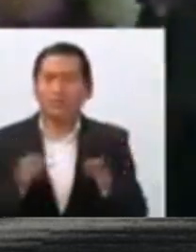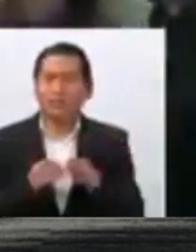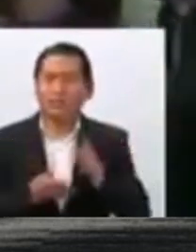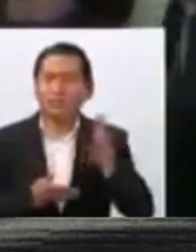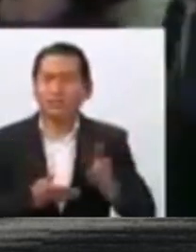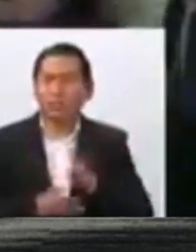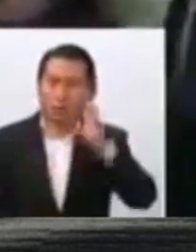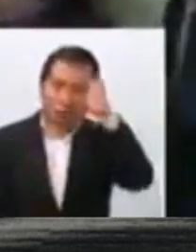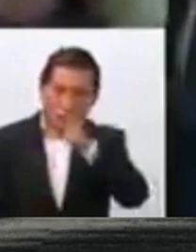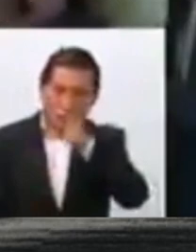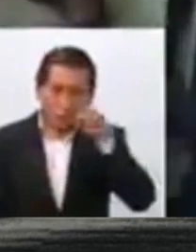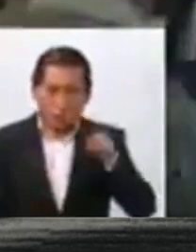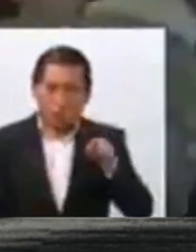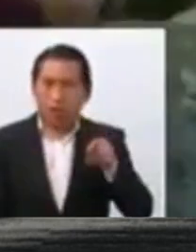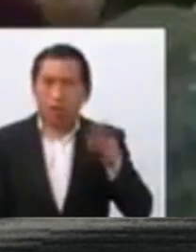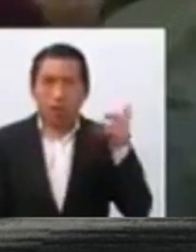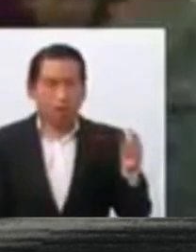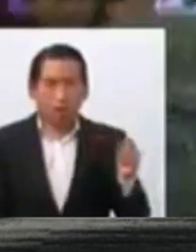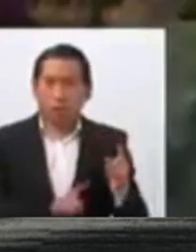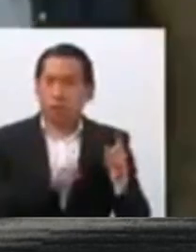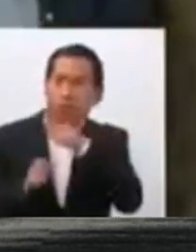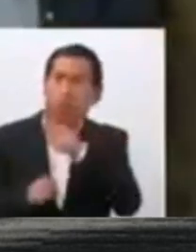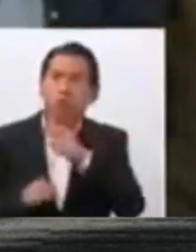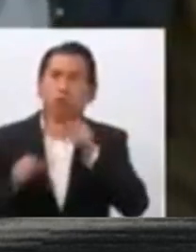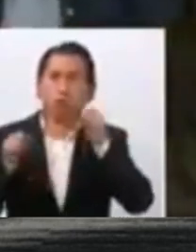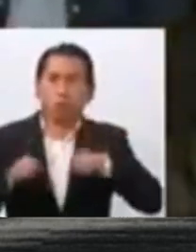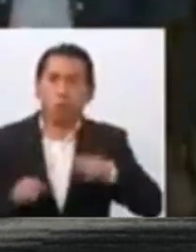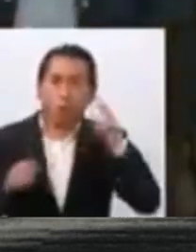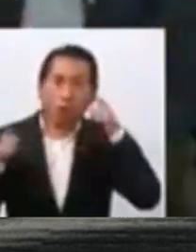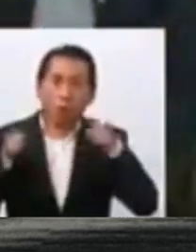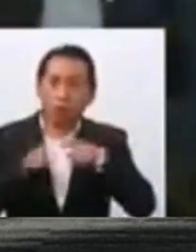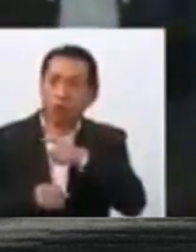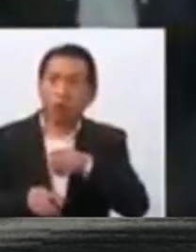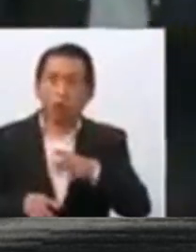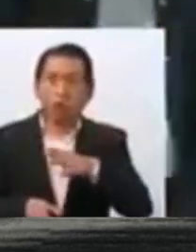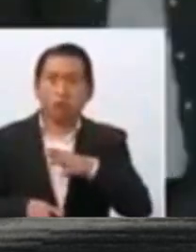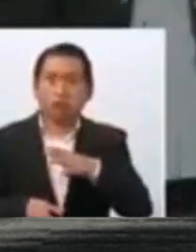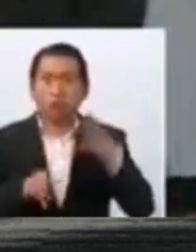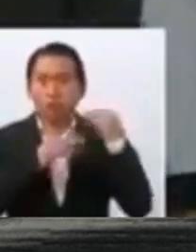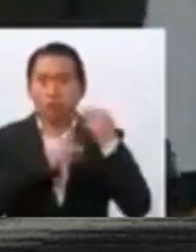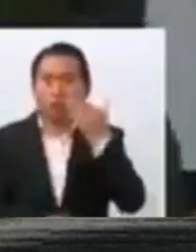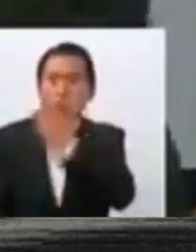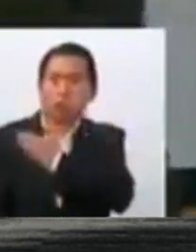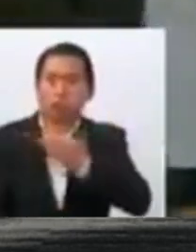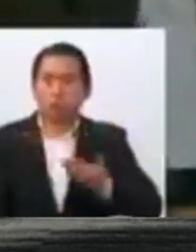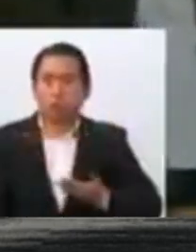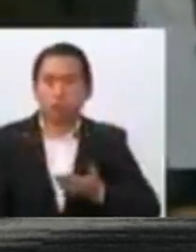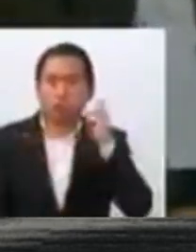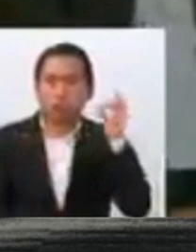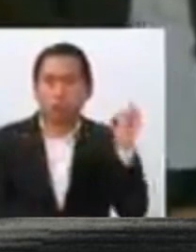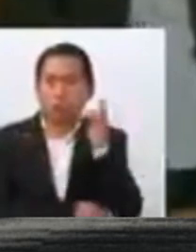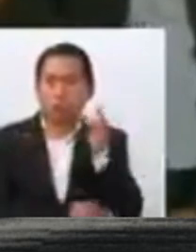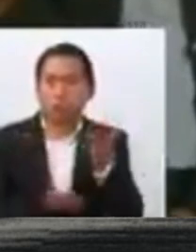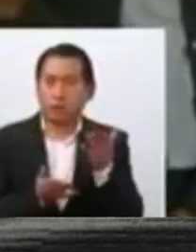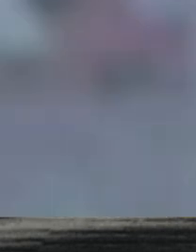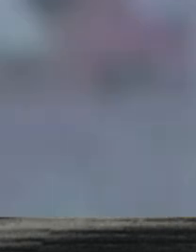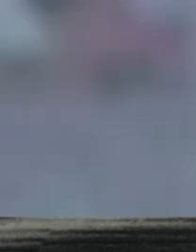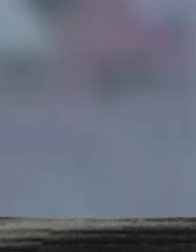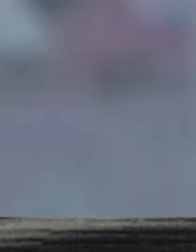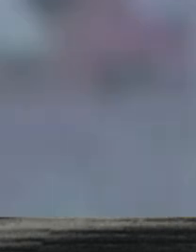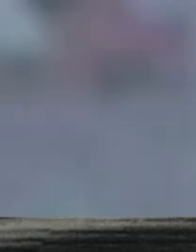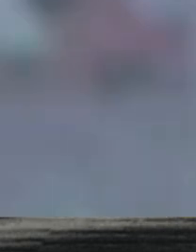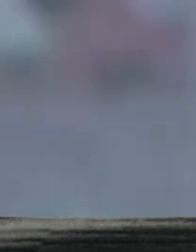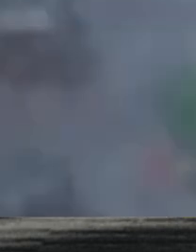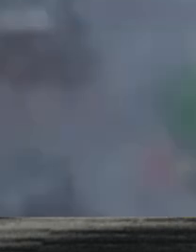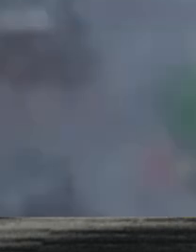Universidad Católica Boliviana le preguntaron si estaba de acuerdo de asumir la presidencia del Estado Plurinacional de Bolivia.